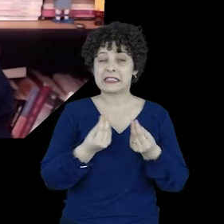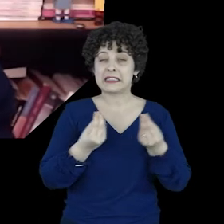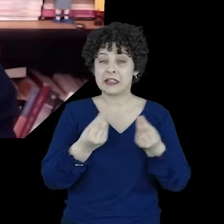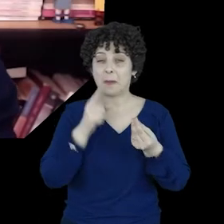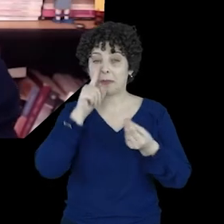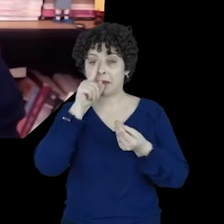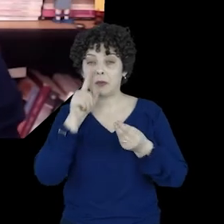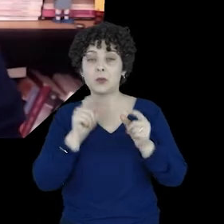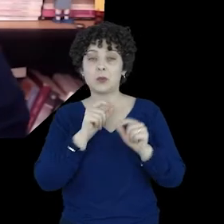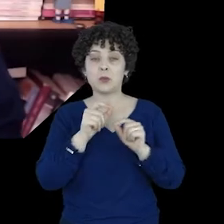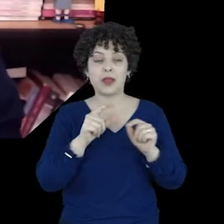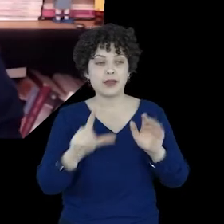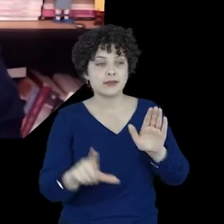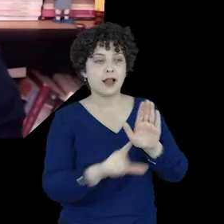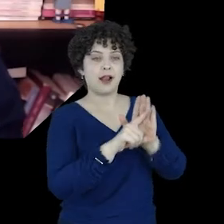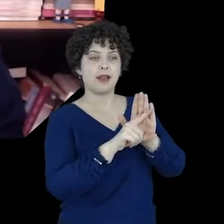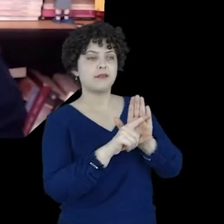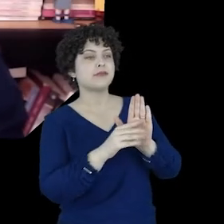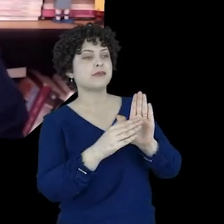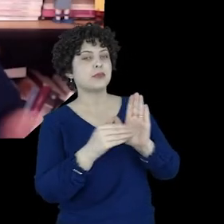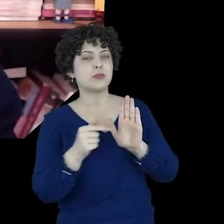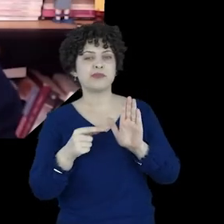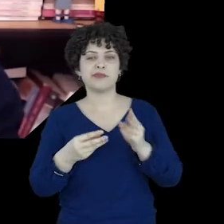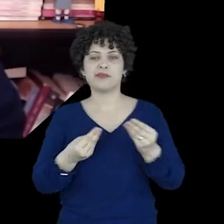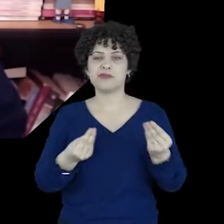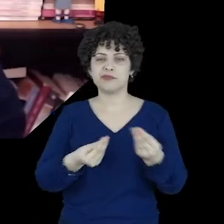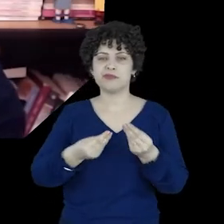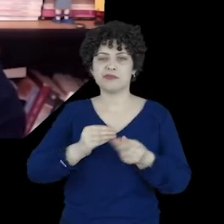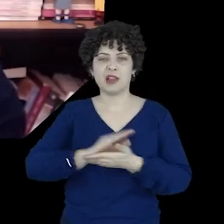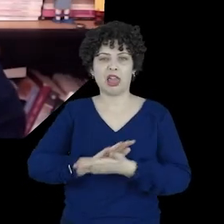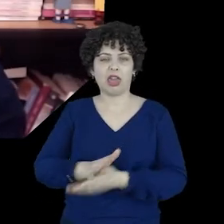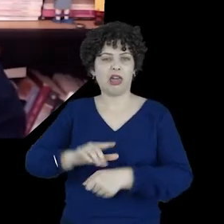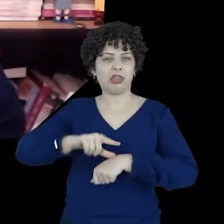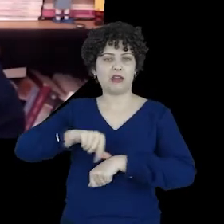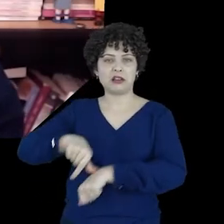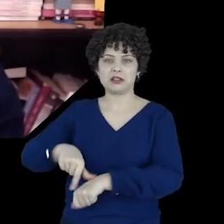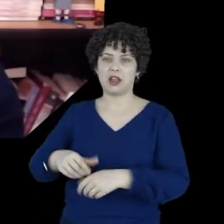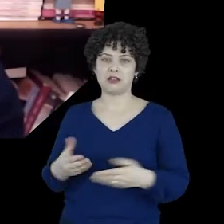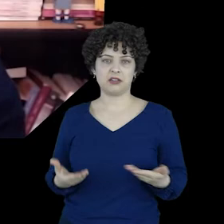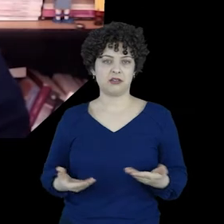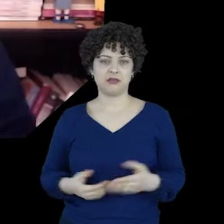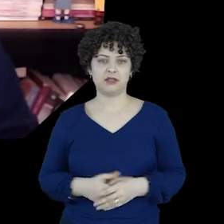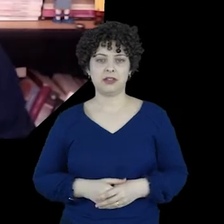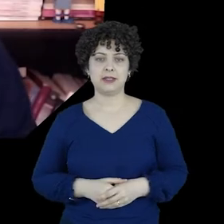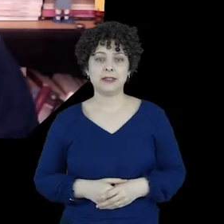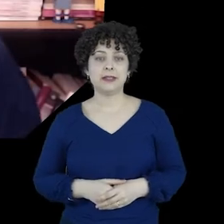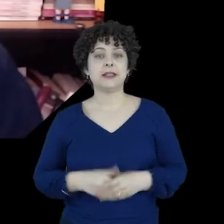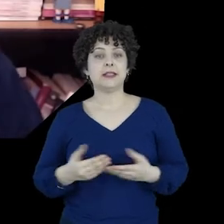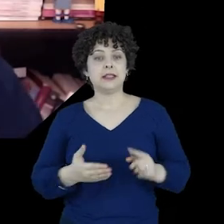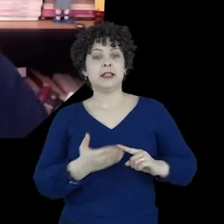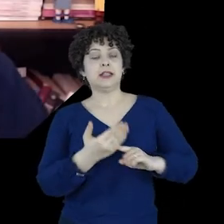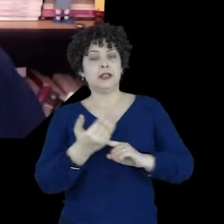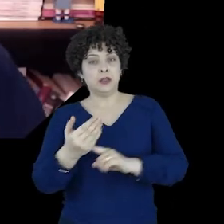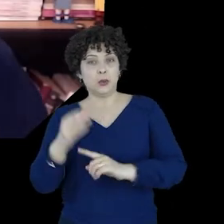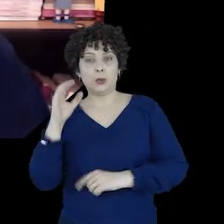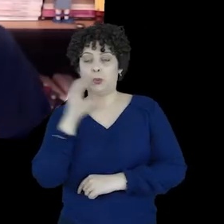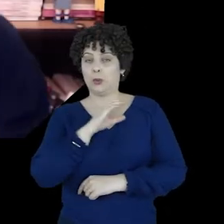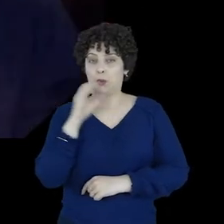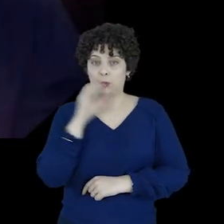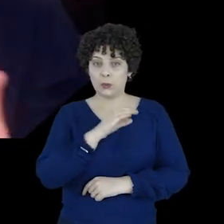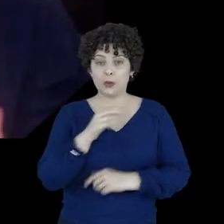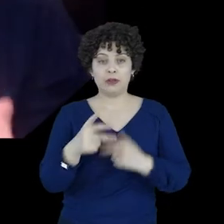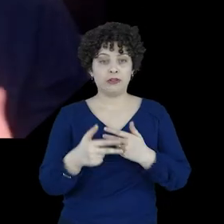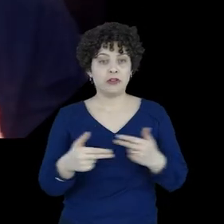sensibles, se acude a esta ley que está totalmente desfasada en el tiempo. Y en relación a las tecnologías